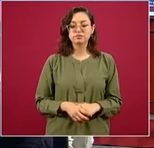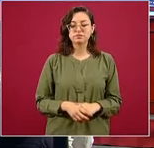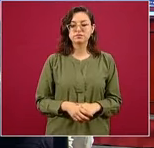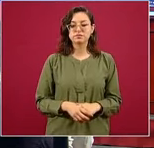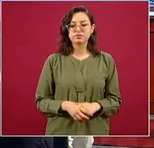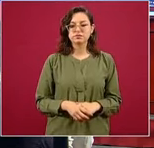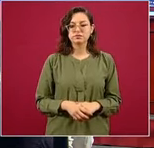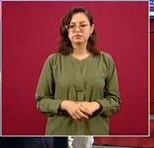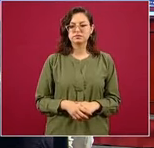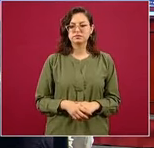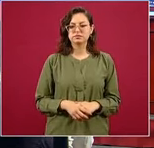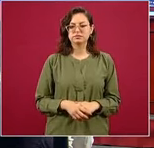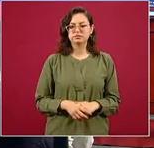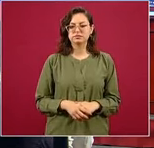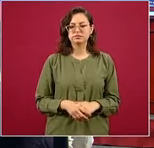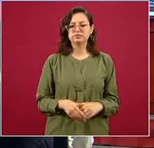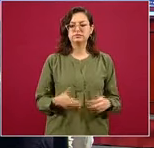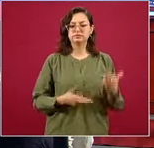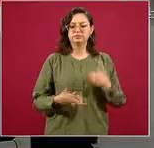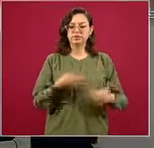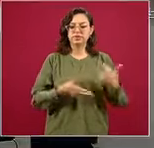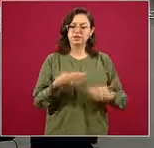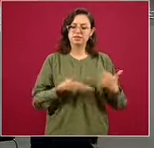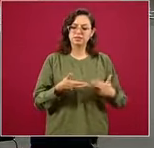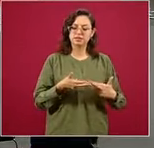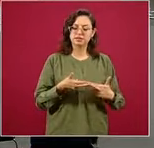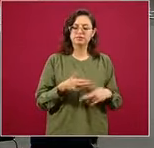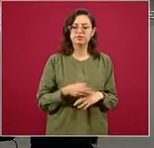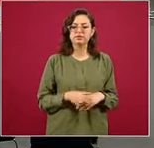si recargan la página y volvemos al inicio.